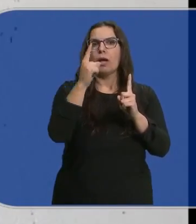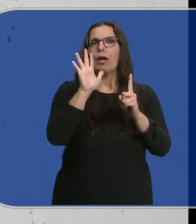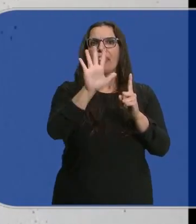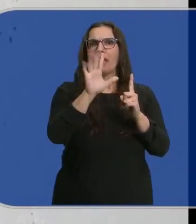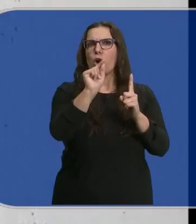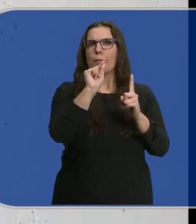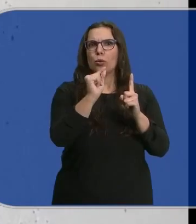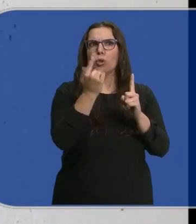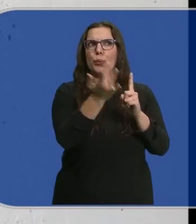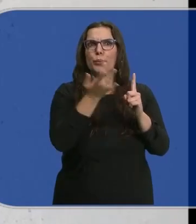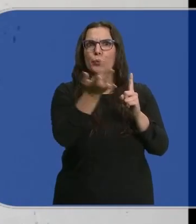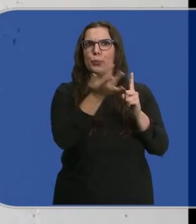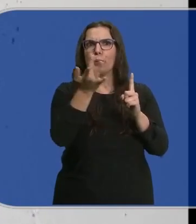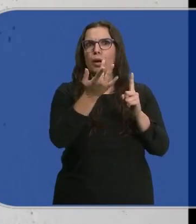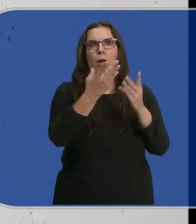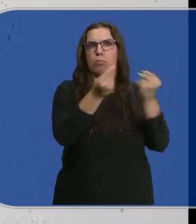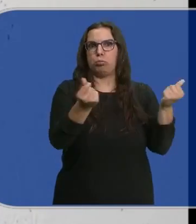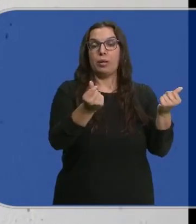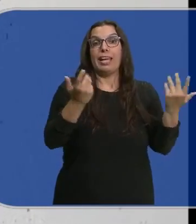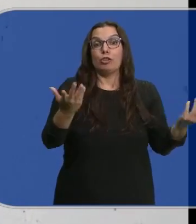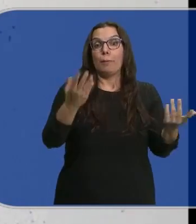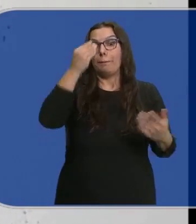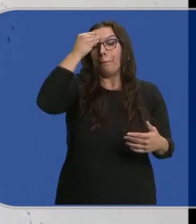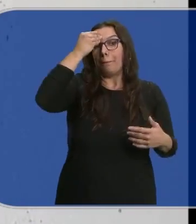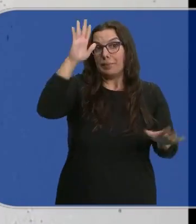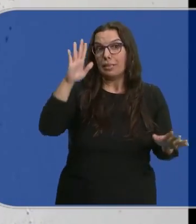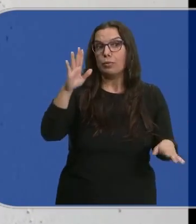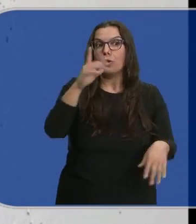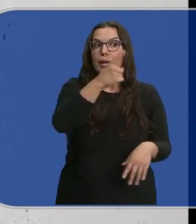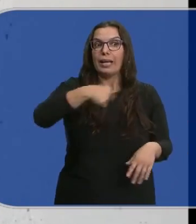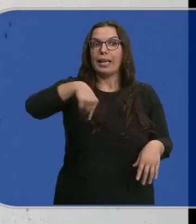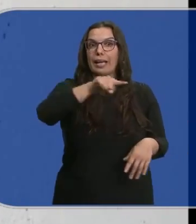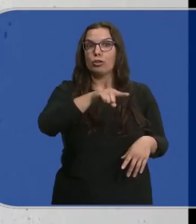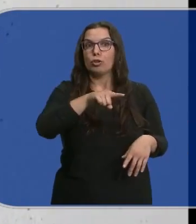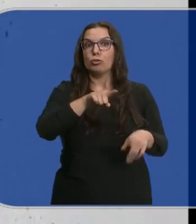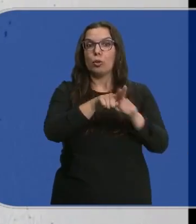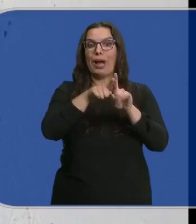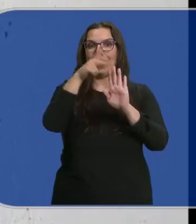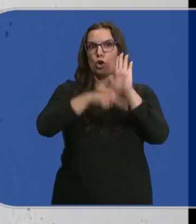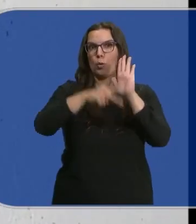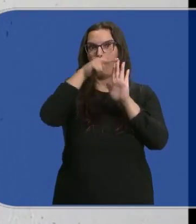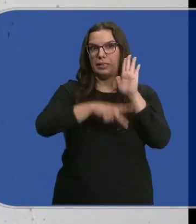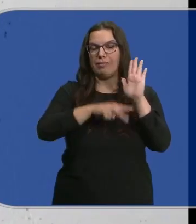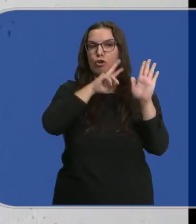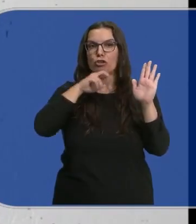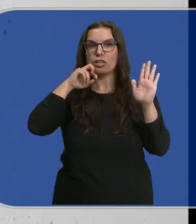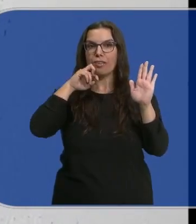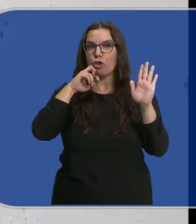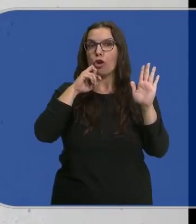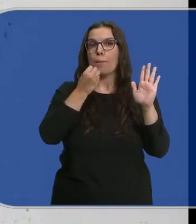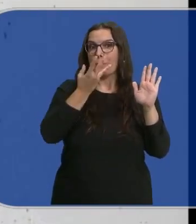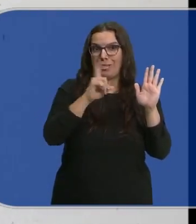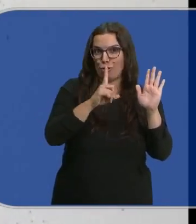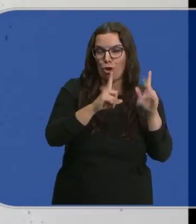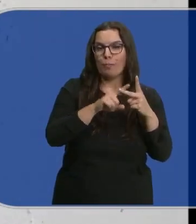tanto, de ahí deducimos que todos los casos han tenido que no seguir no solo las instrucciones de conservación, sino las